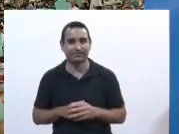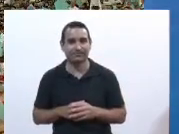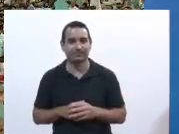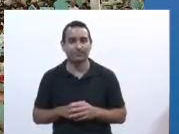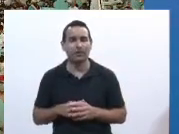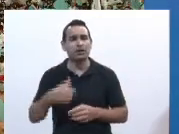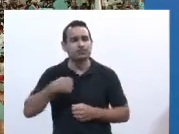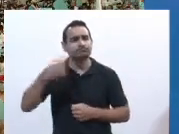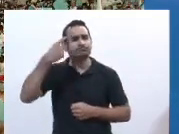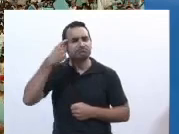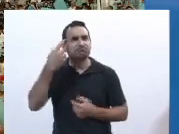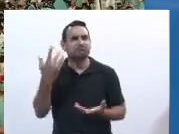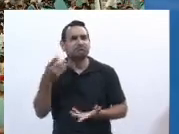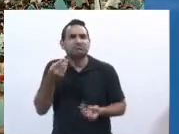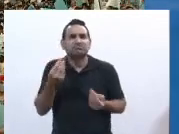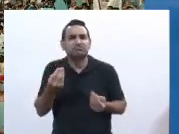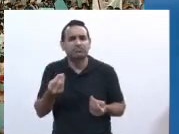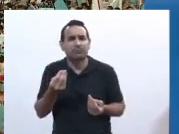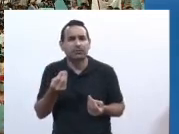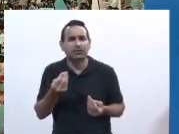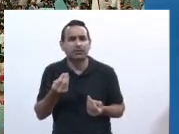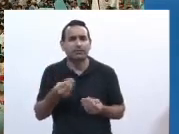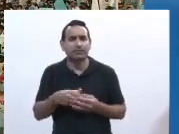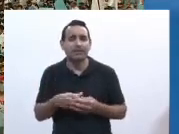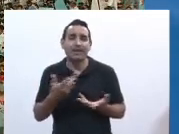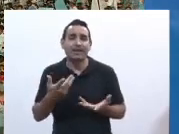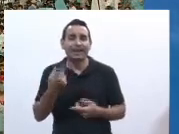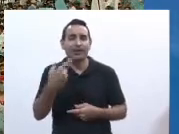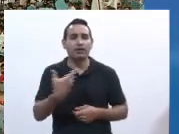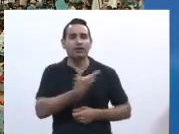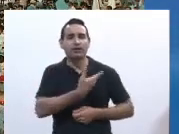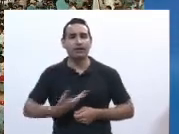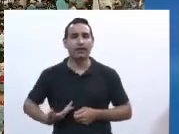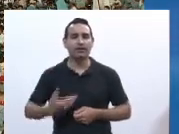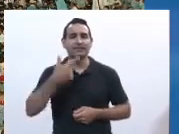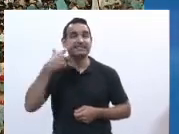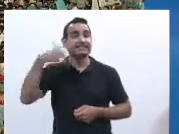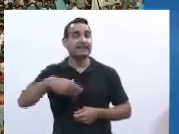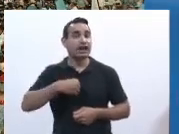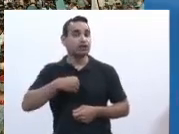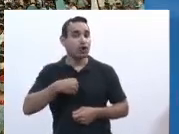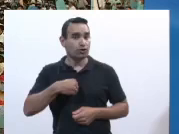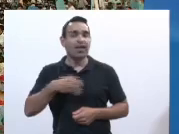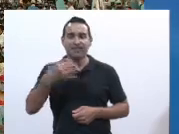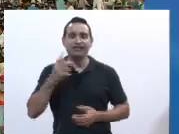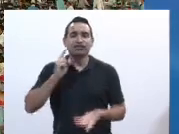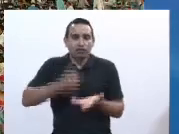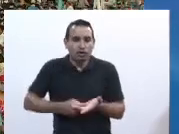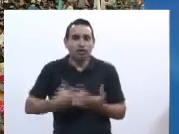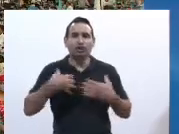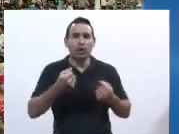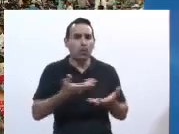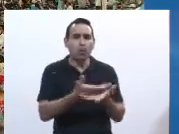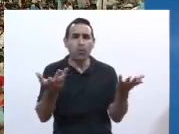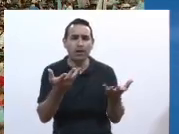me pregunto de qué se trata entonces. Se trata de que un Estado laico defina cuál es el lugar de la salud pública